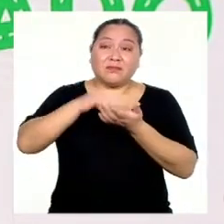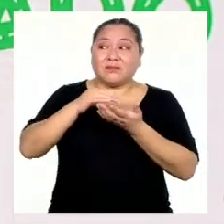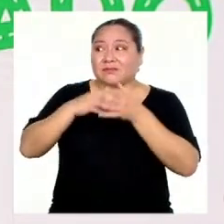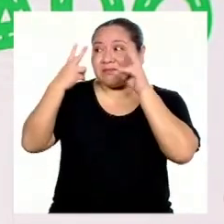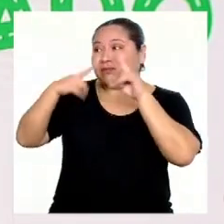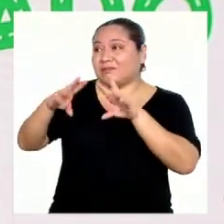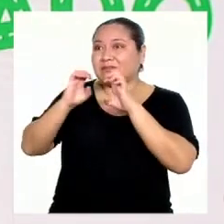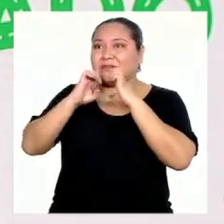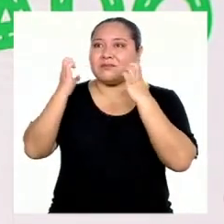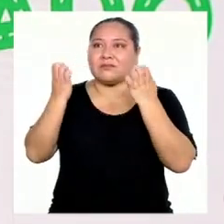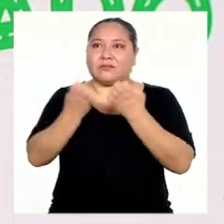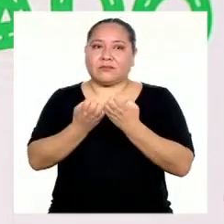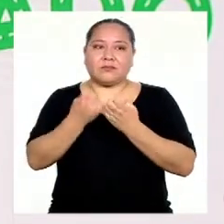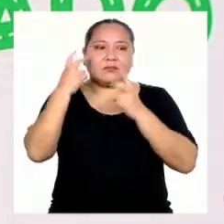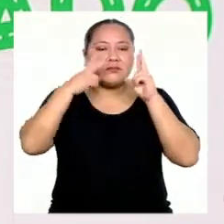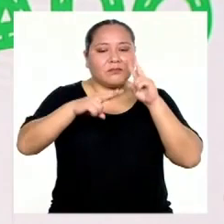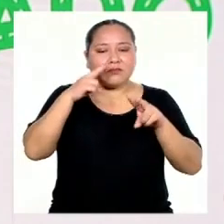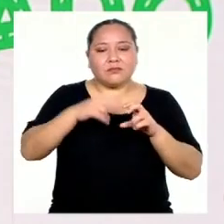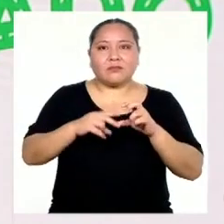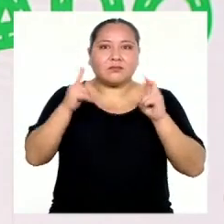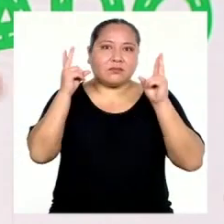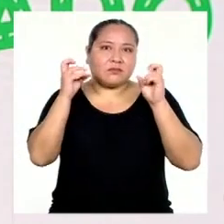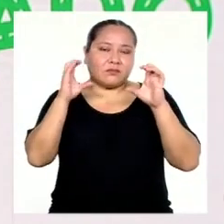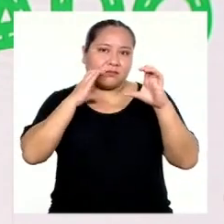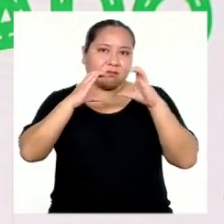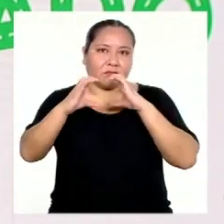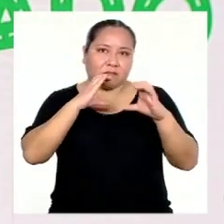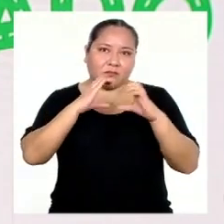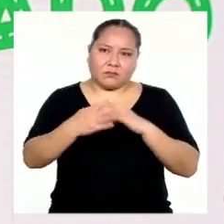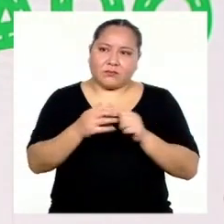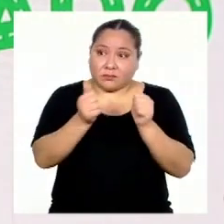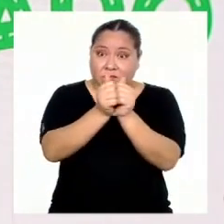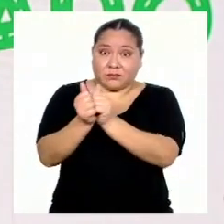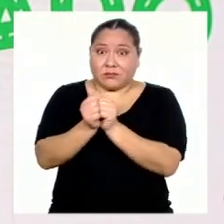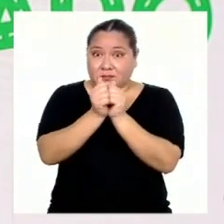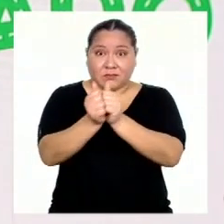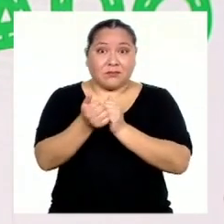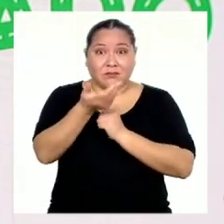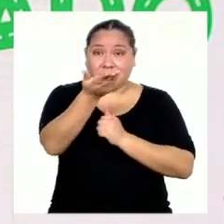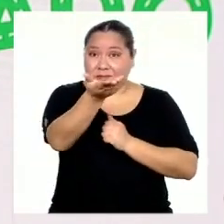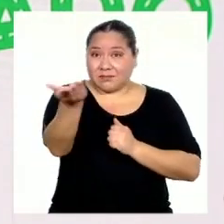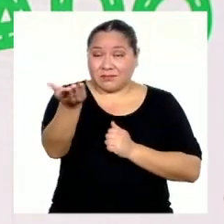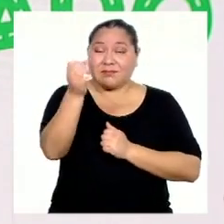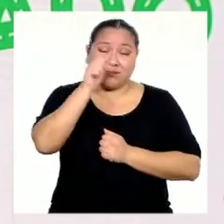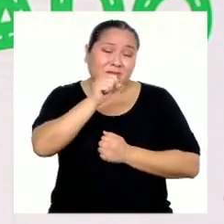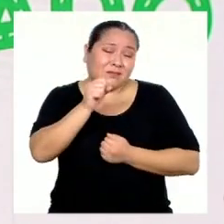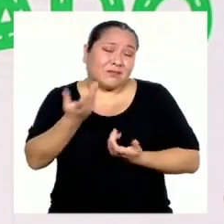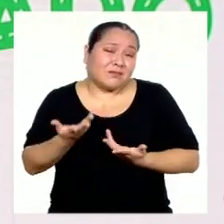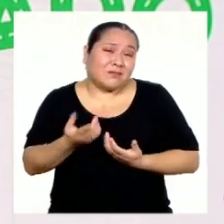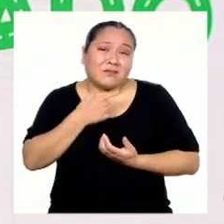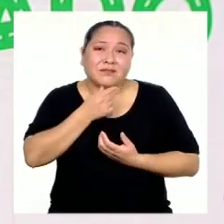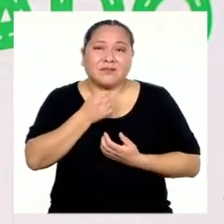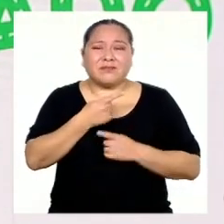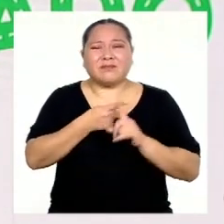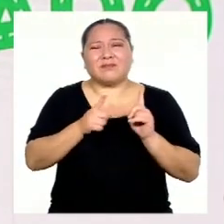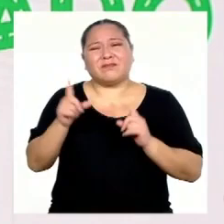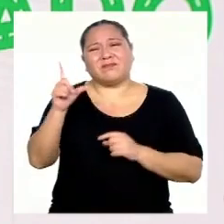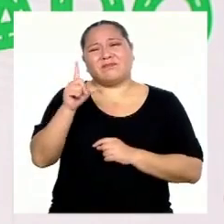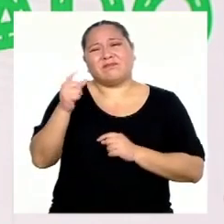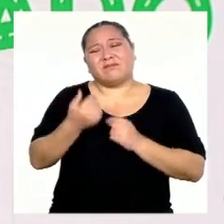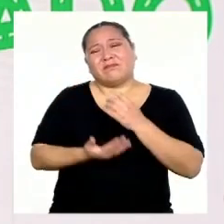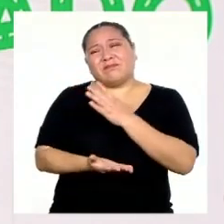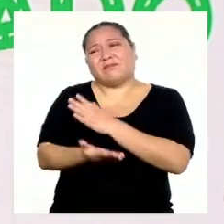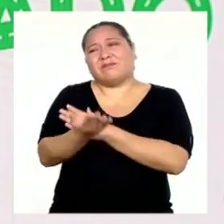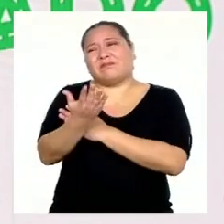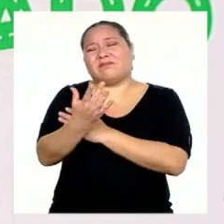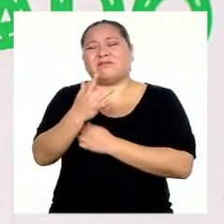equipo, que desarrollemos el área de comunicación, acompañarlas y acompañarlos a ustedes. Pero los lunes en la mañana me viene